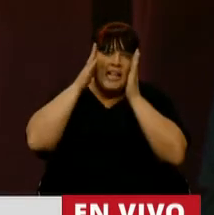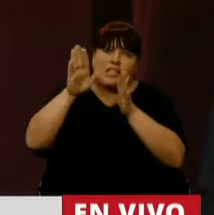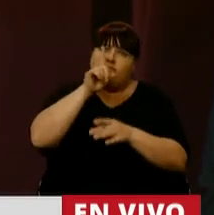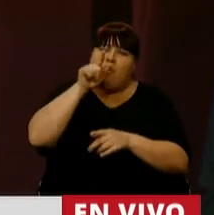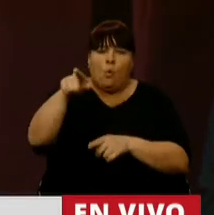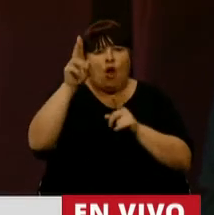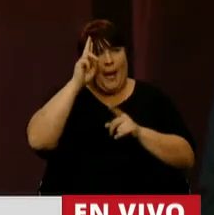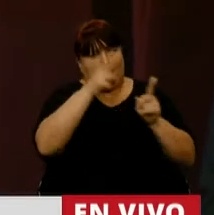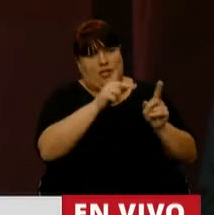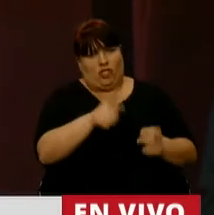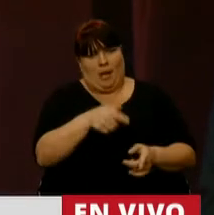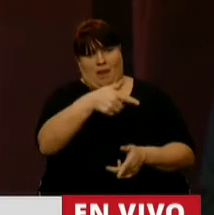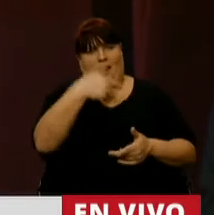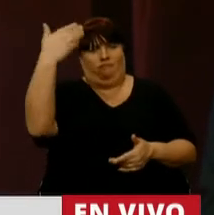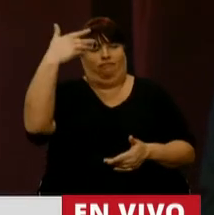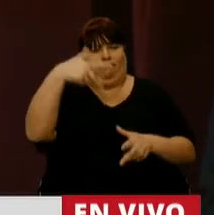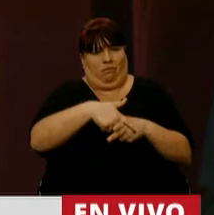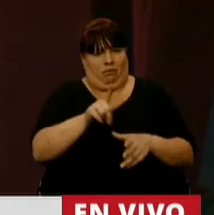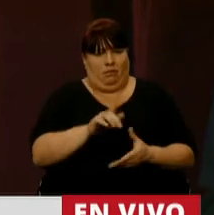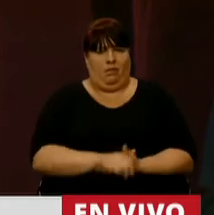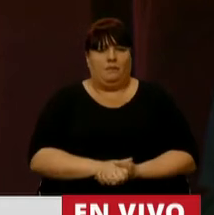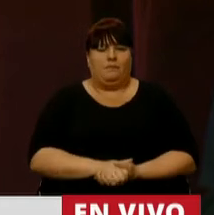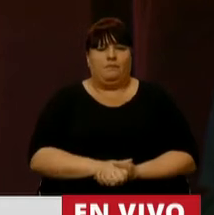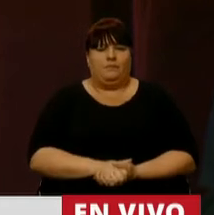en silencio, respeto al diputado que está hablando.